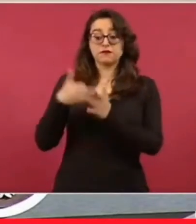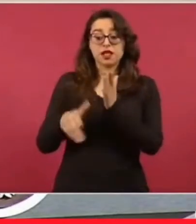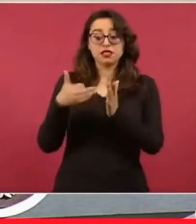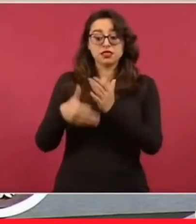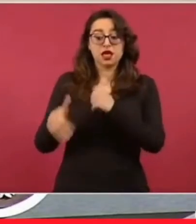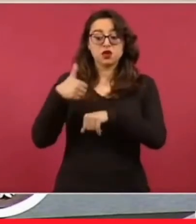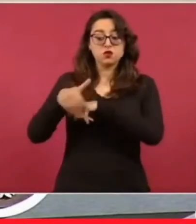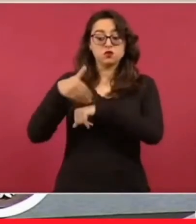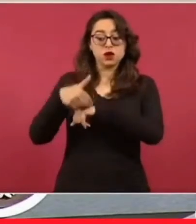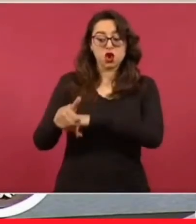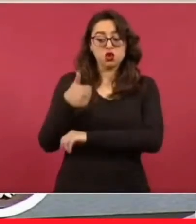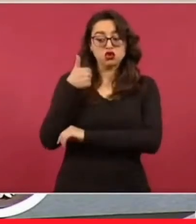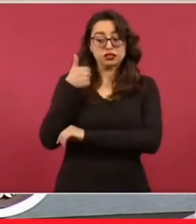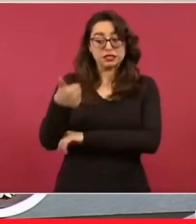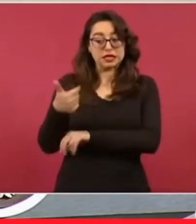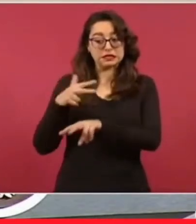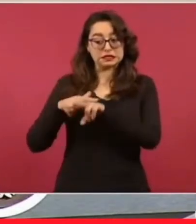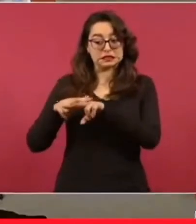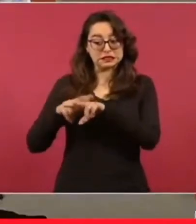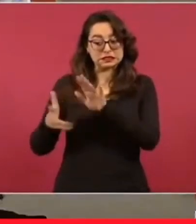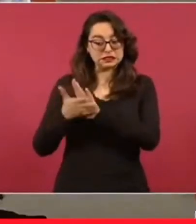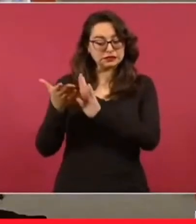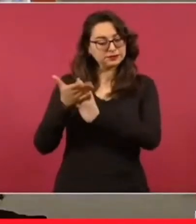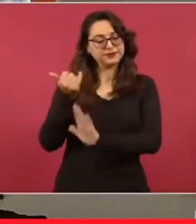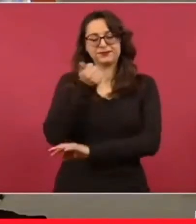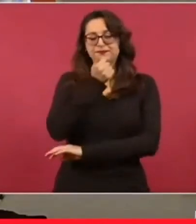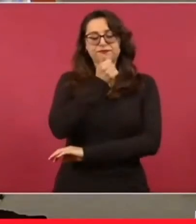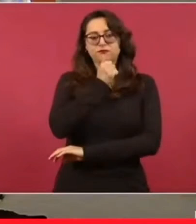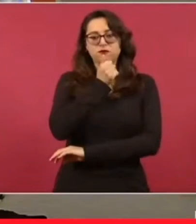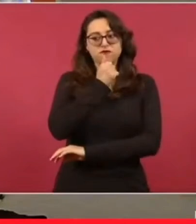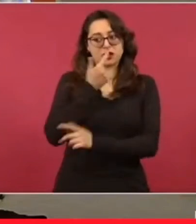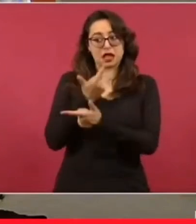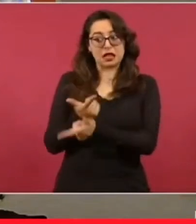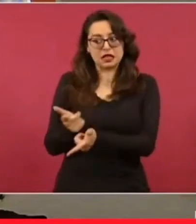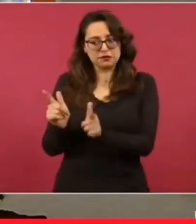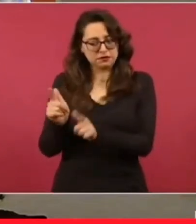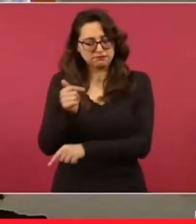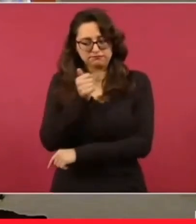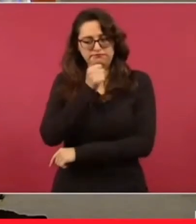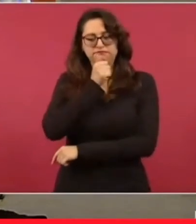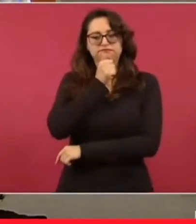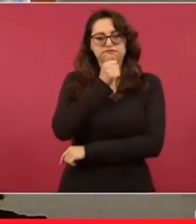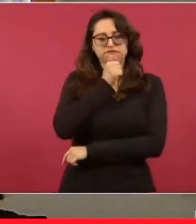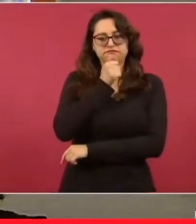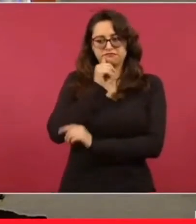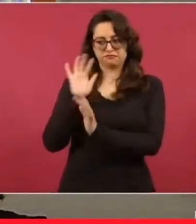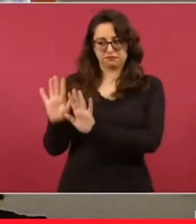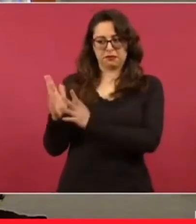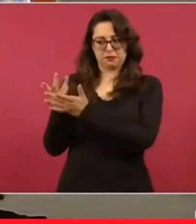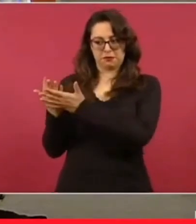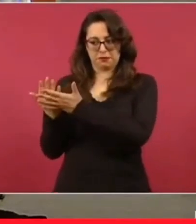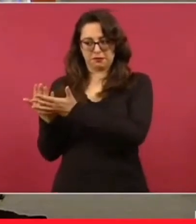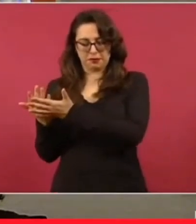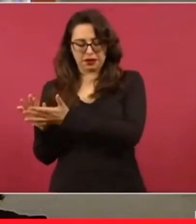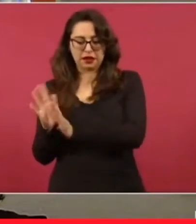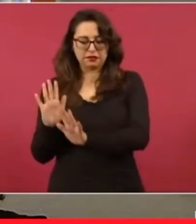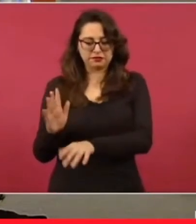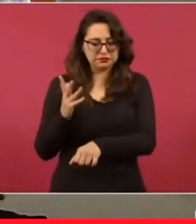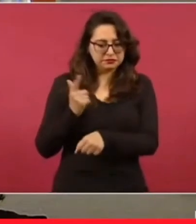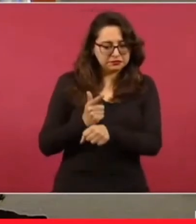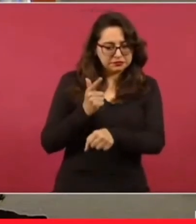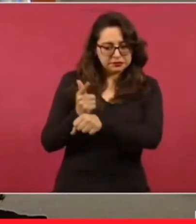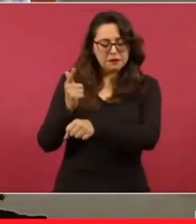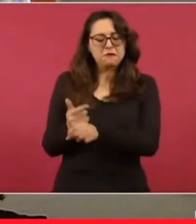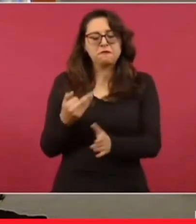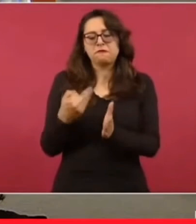tramo. Tenemos algunas tareas todavía en campo para liberar el paso de las maquinarias